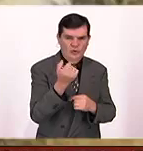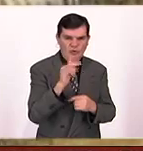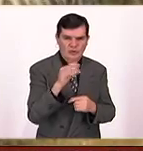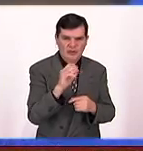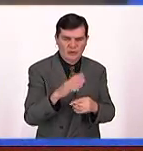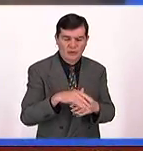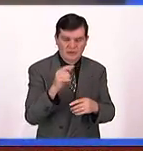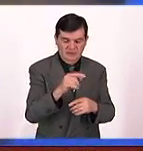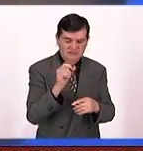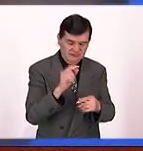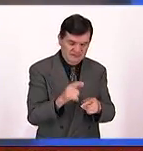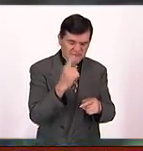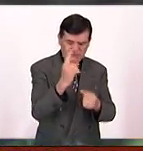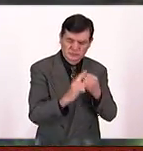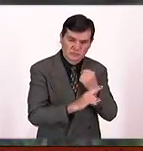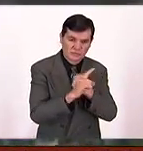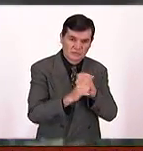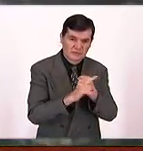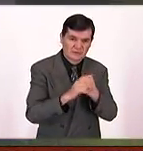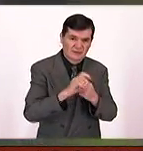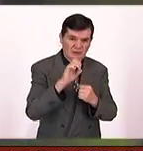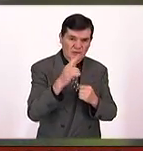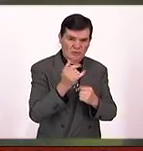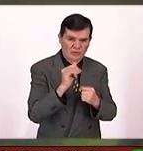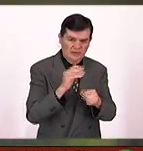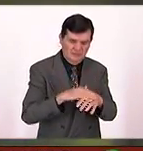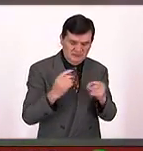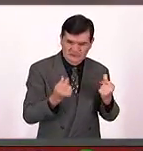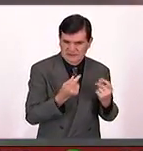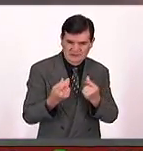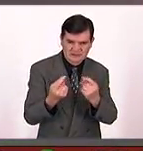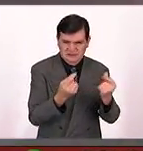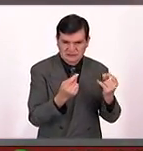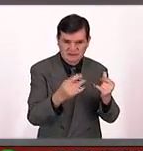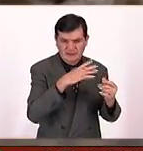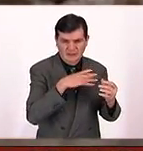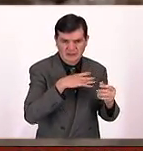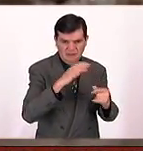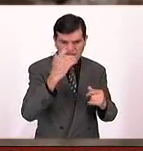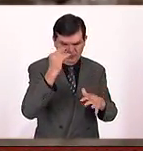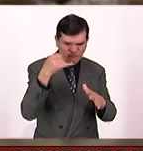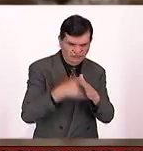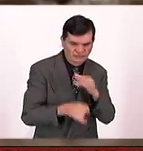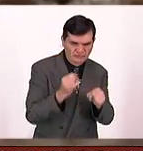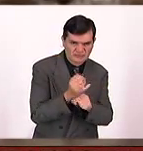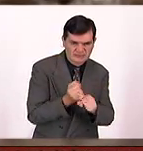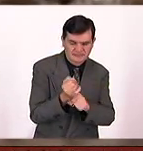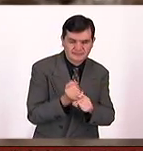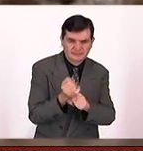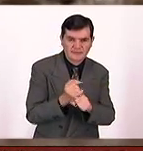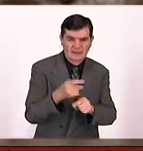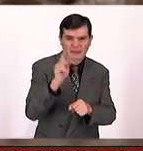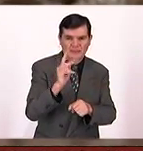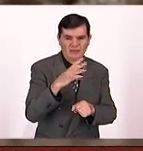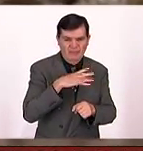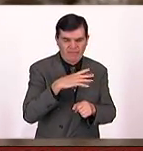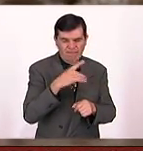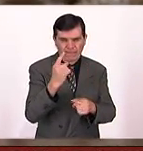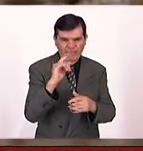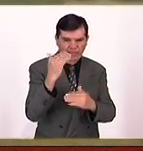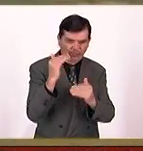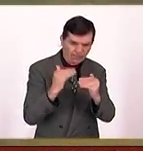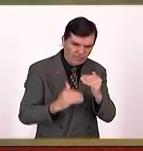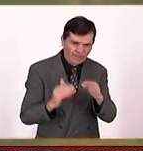La ecología ha sido últimamente una de las ramas más activas del conocimiento, pero se ha visto